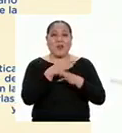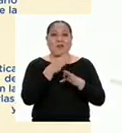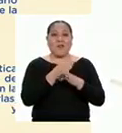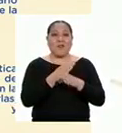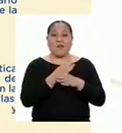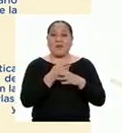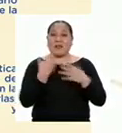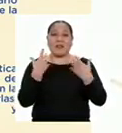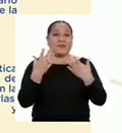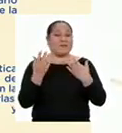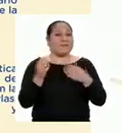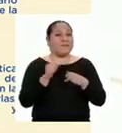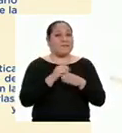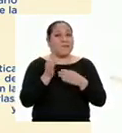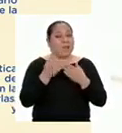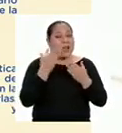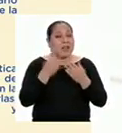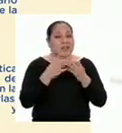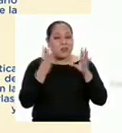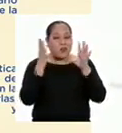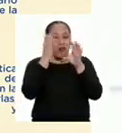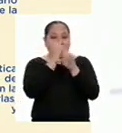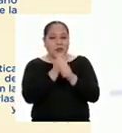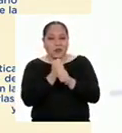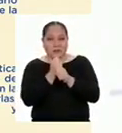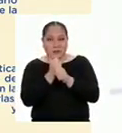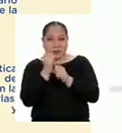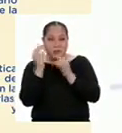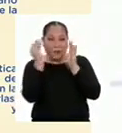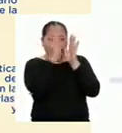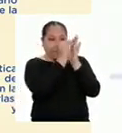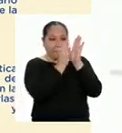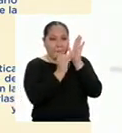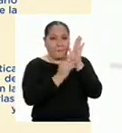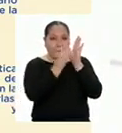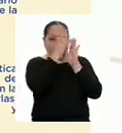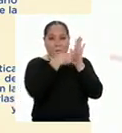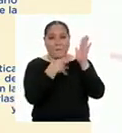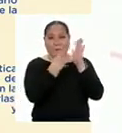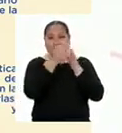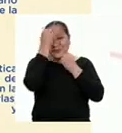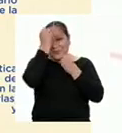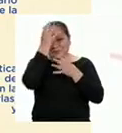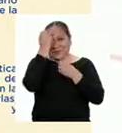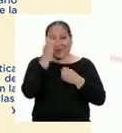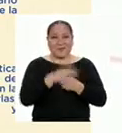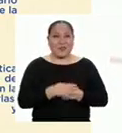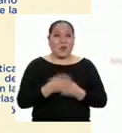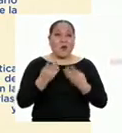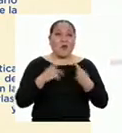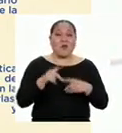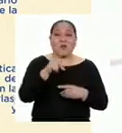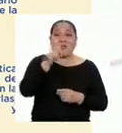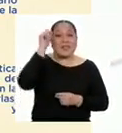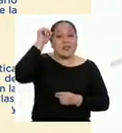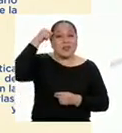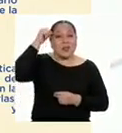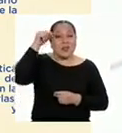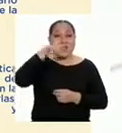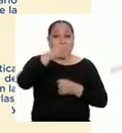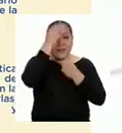muy práctica de organizar y sintetizar información clave de un texto. Cuando queremos recordar